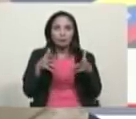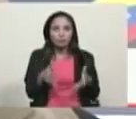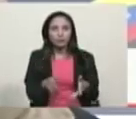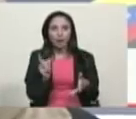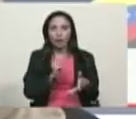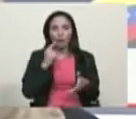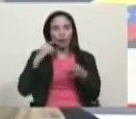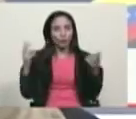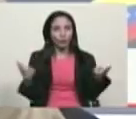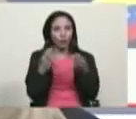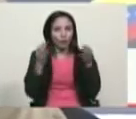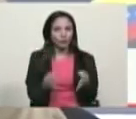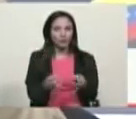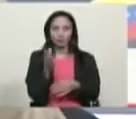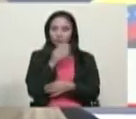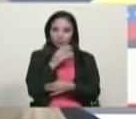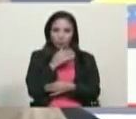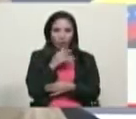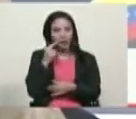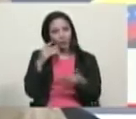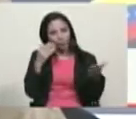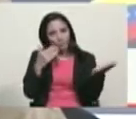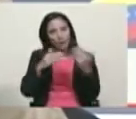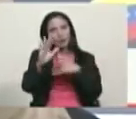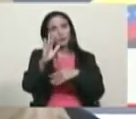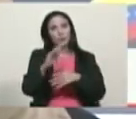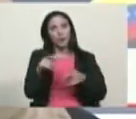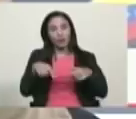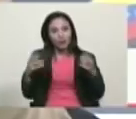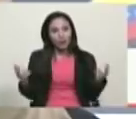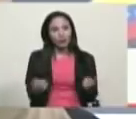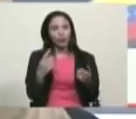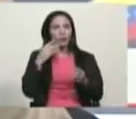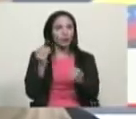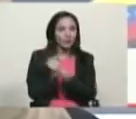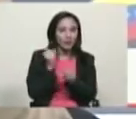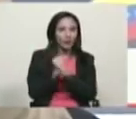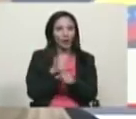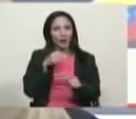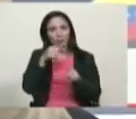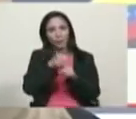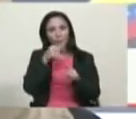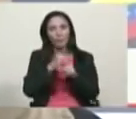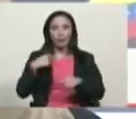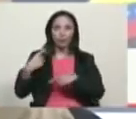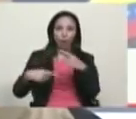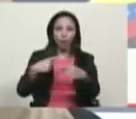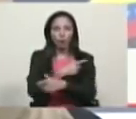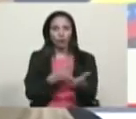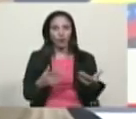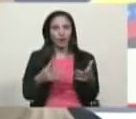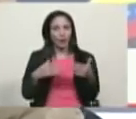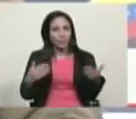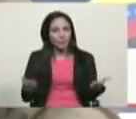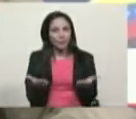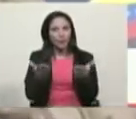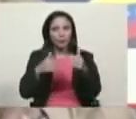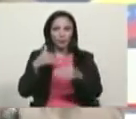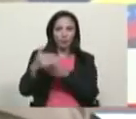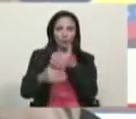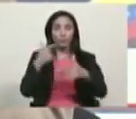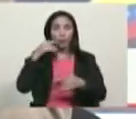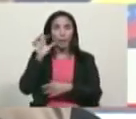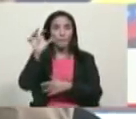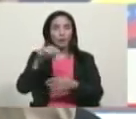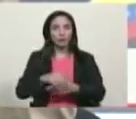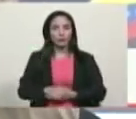no hay victoria definitiva y para siempre. Aquí las victorias hay que gestarlas día por día, acumularlas. Es un patrimonio,